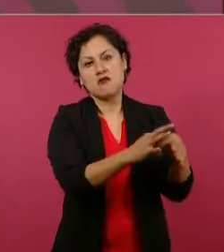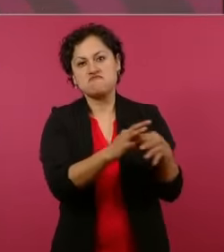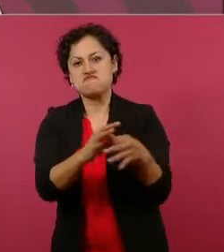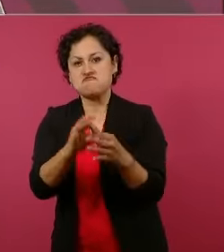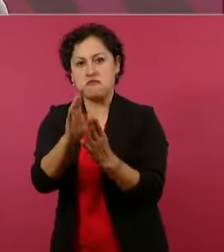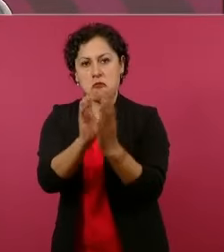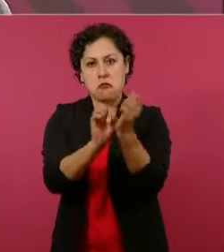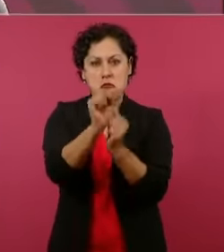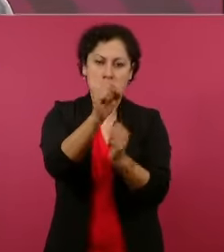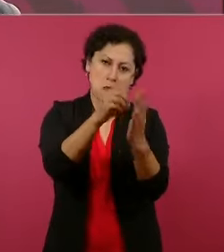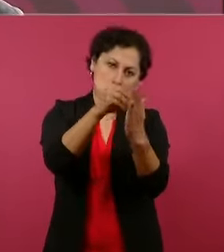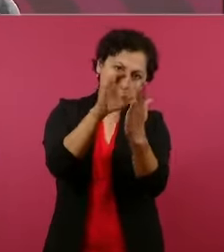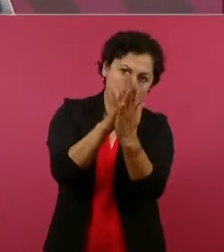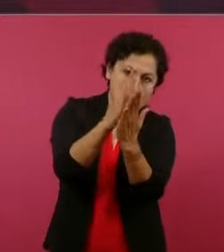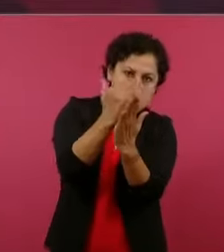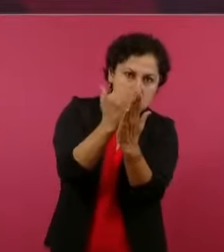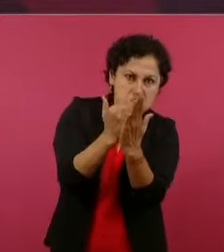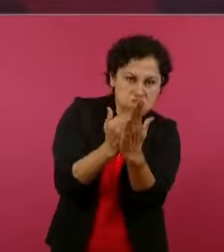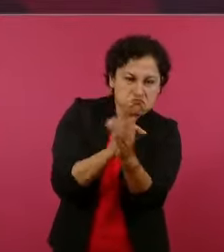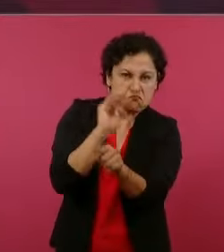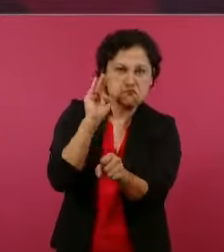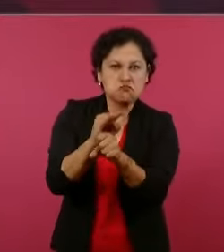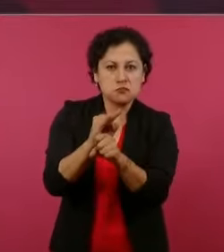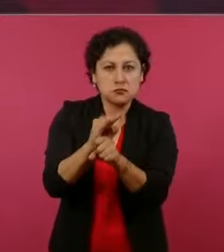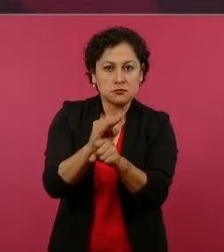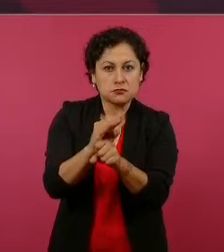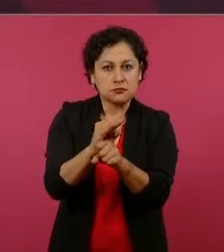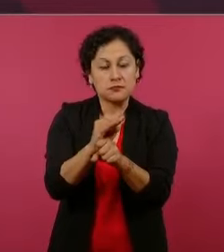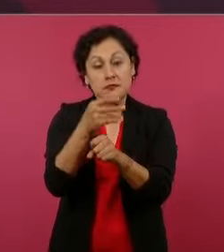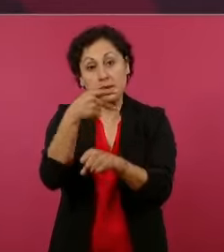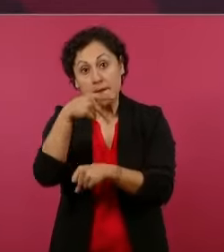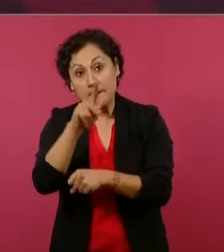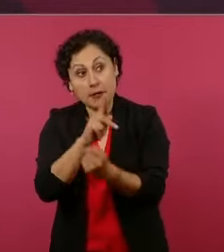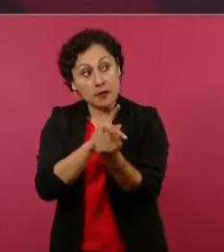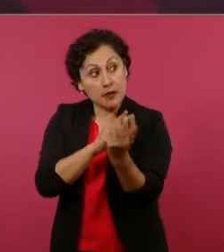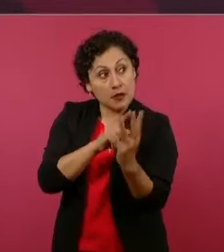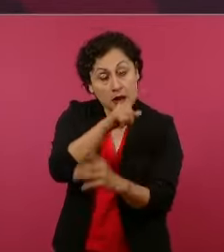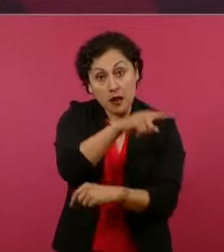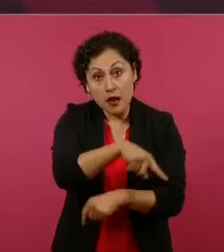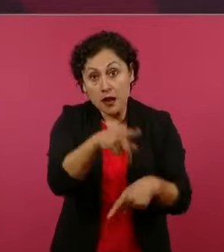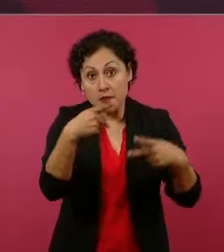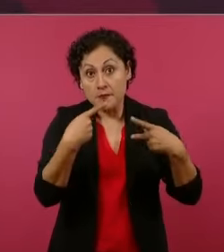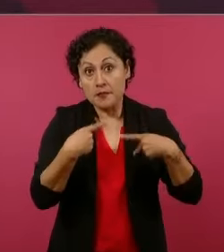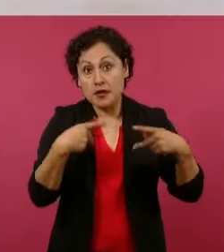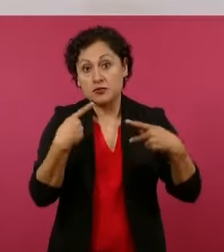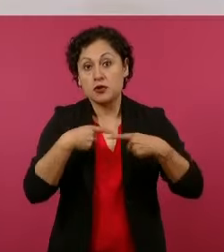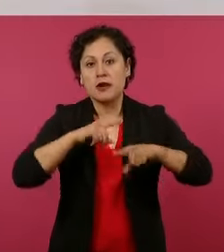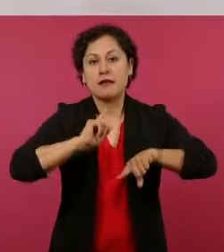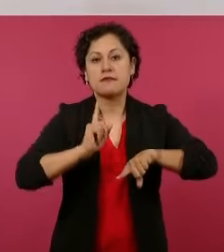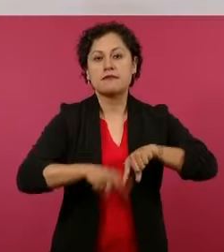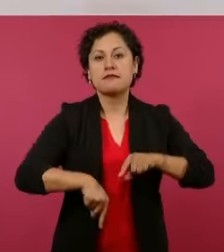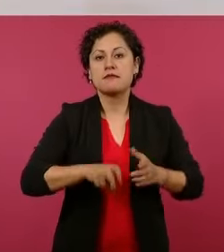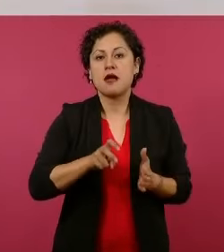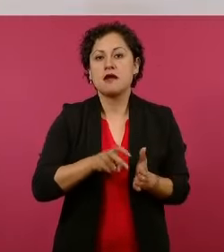Mexicana le quitaron todo lo que tenía que ver con la justicia